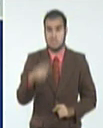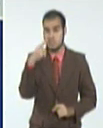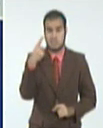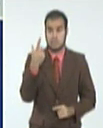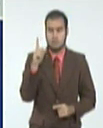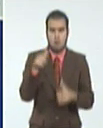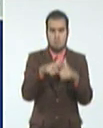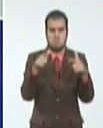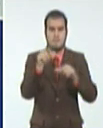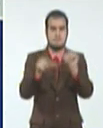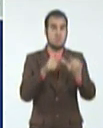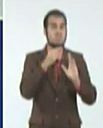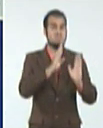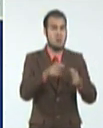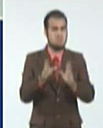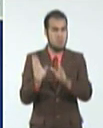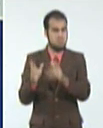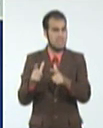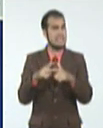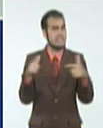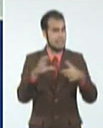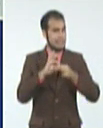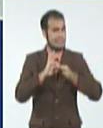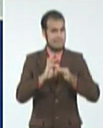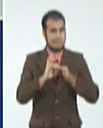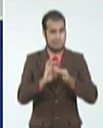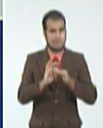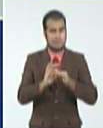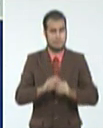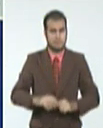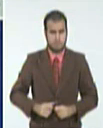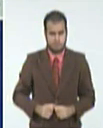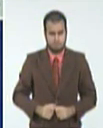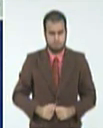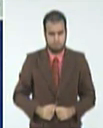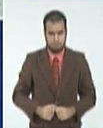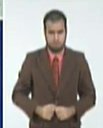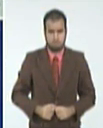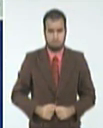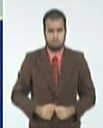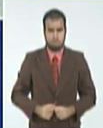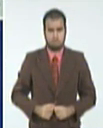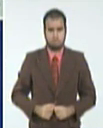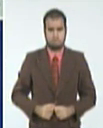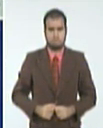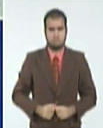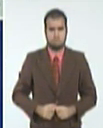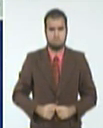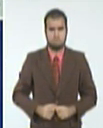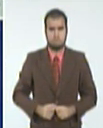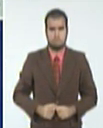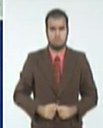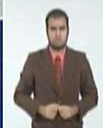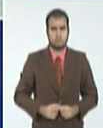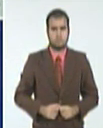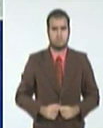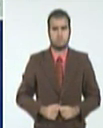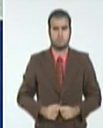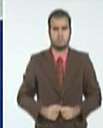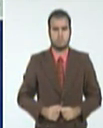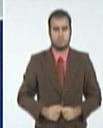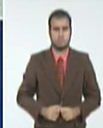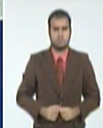elevada mortalidad en el territorio, como vimos inicialmente, en el día de ayer. La cifra